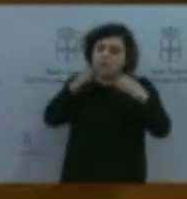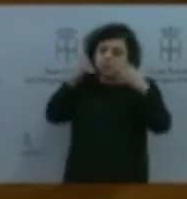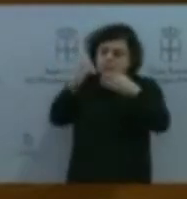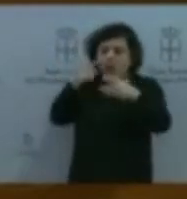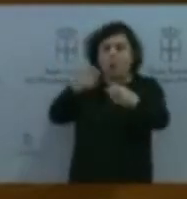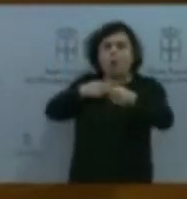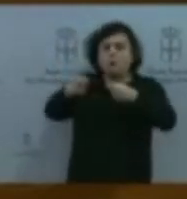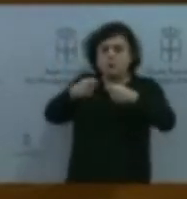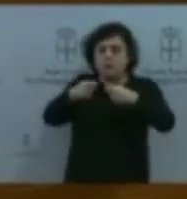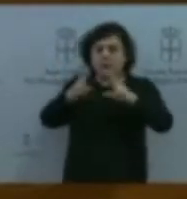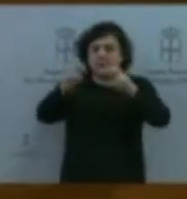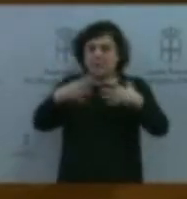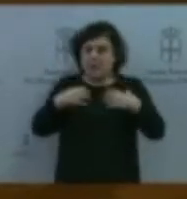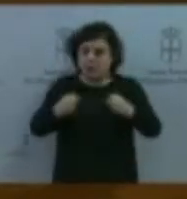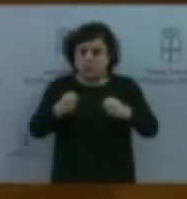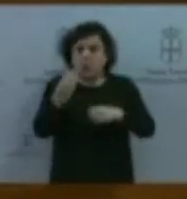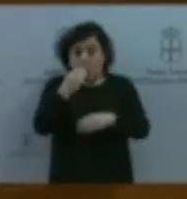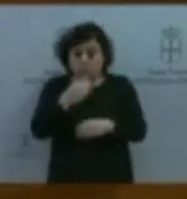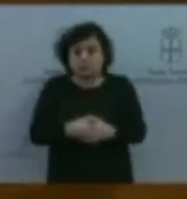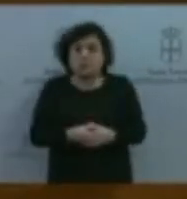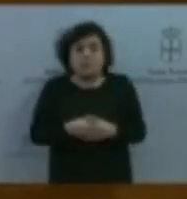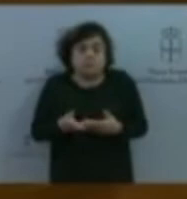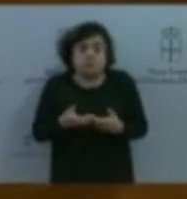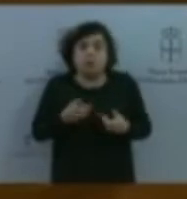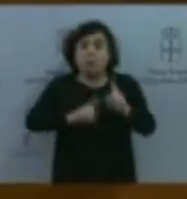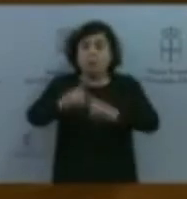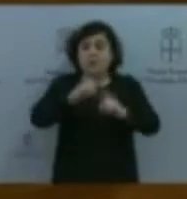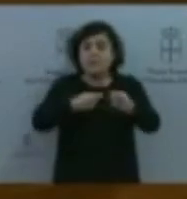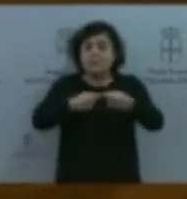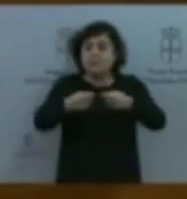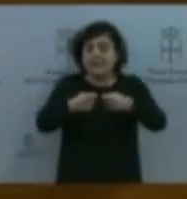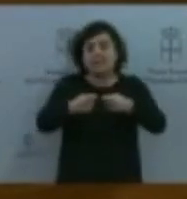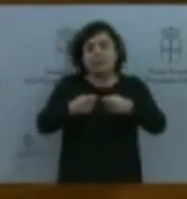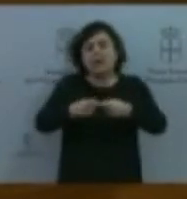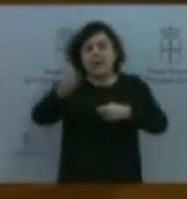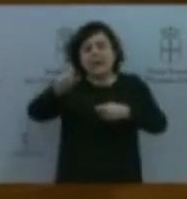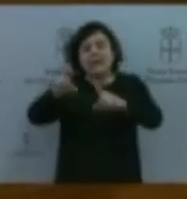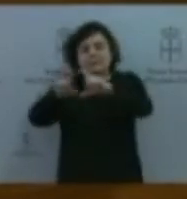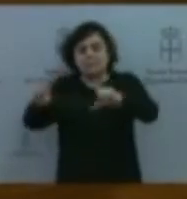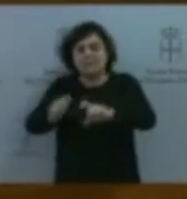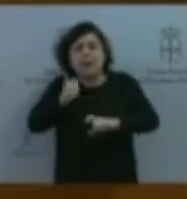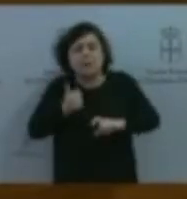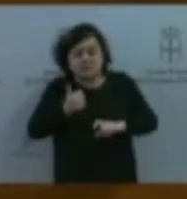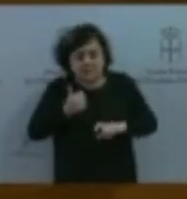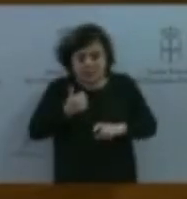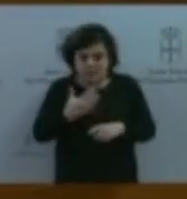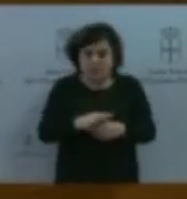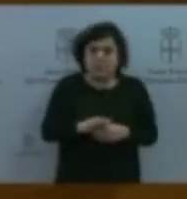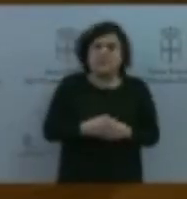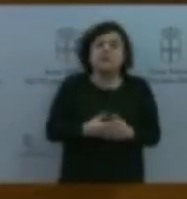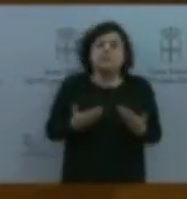mercado donde gente se pueda aprovechar de ello, ¿no? Con lo cual, alguna responsabilidad tenemos para no dejar a la gente tirada, ¿no?